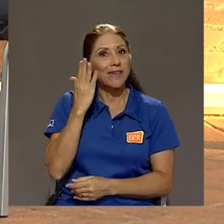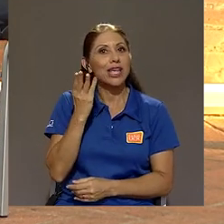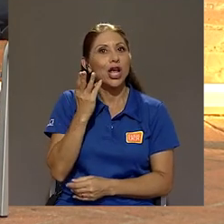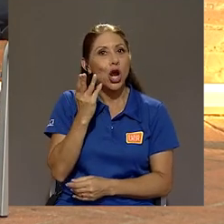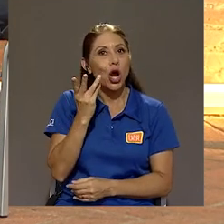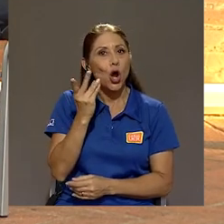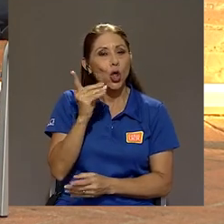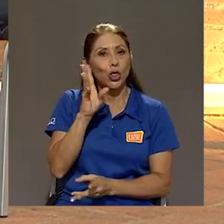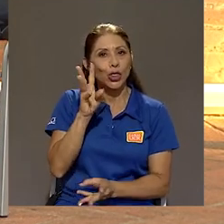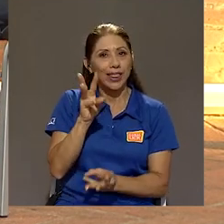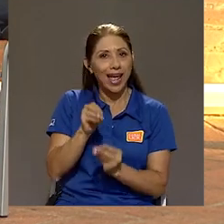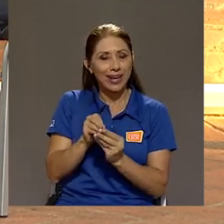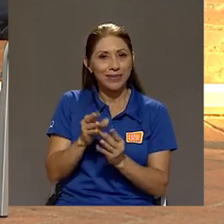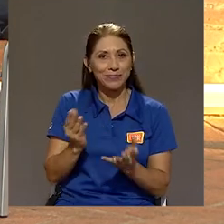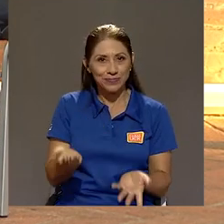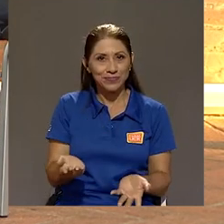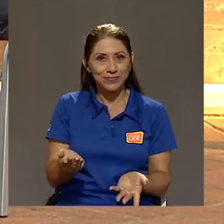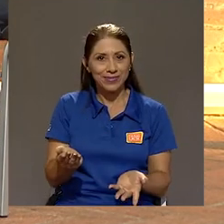y